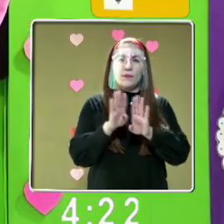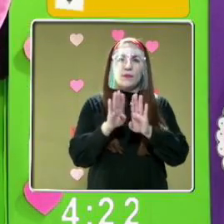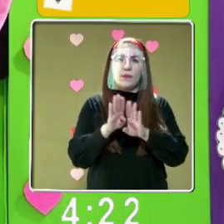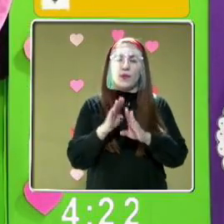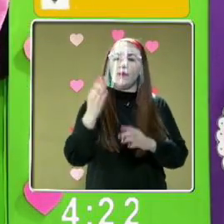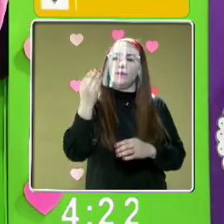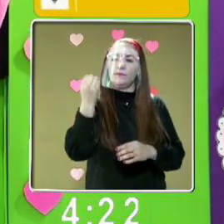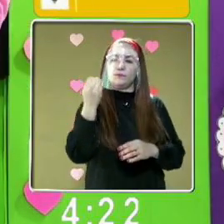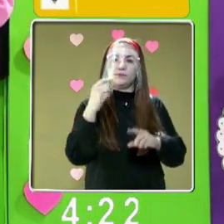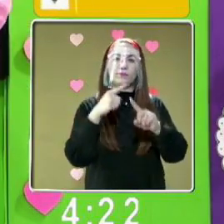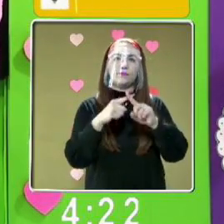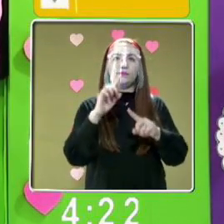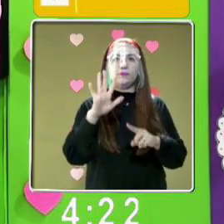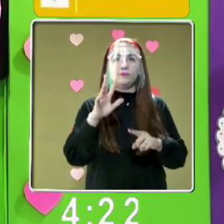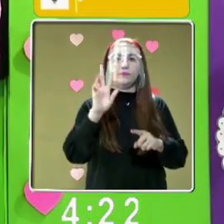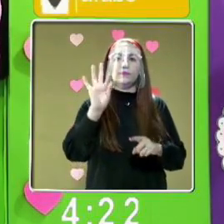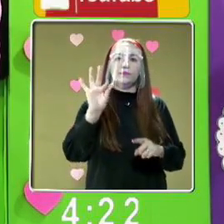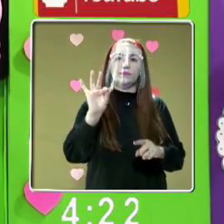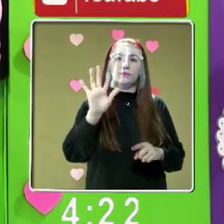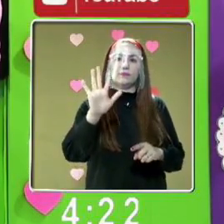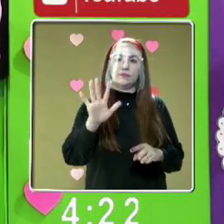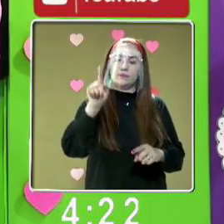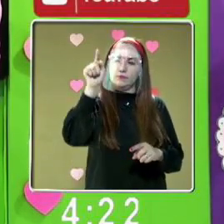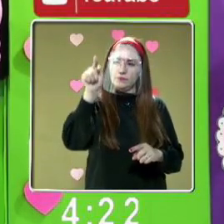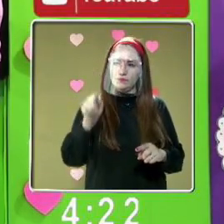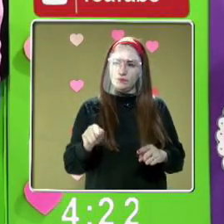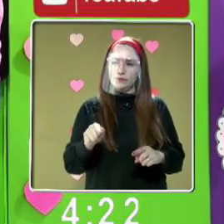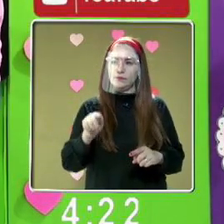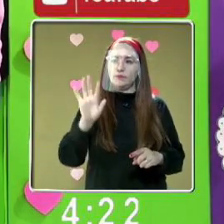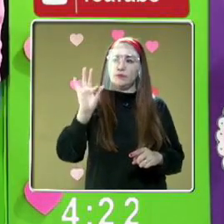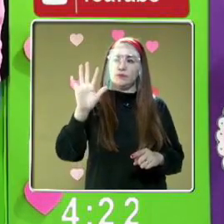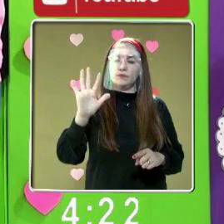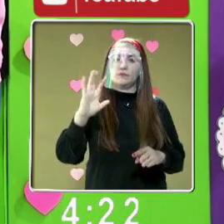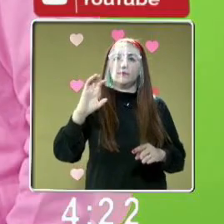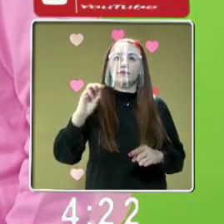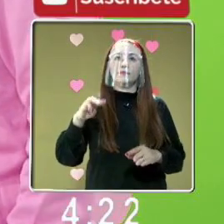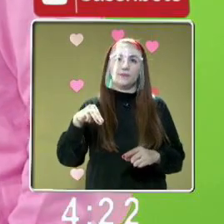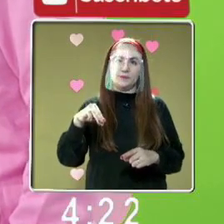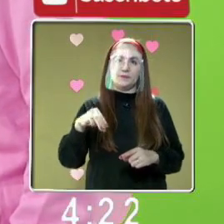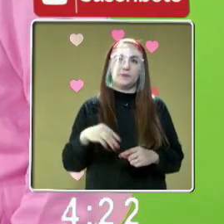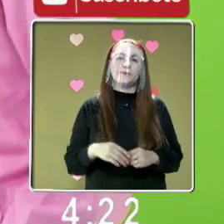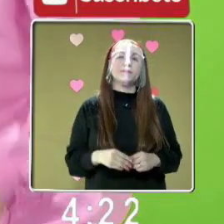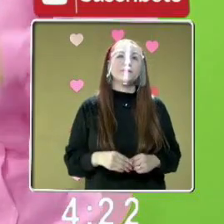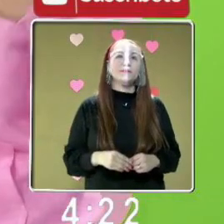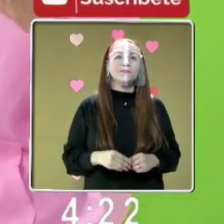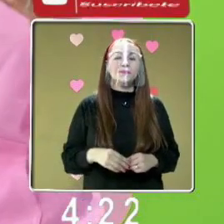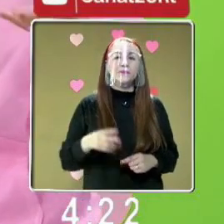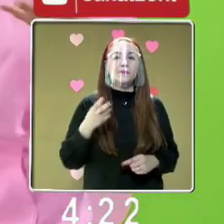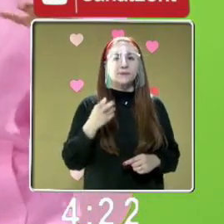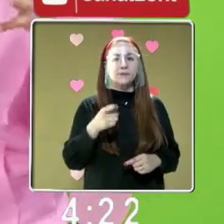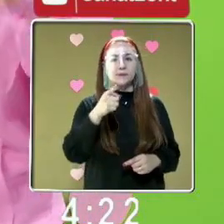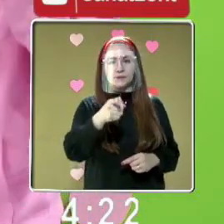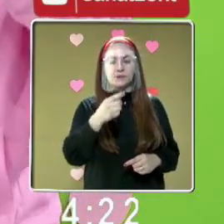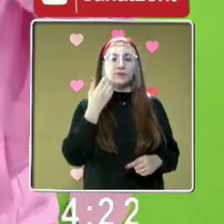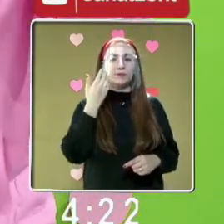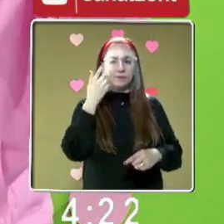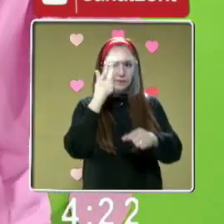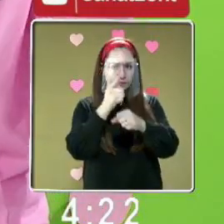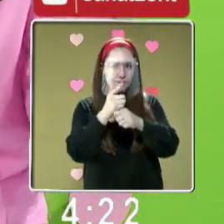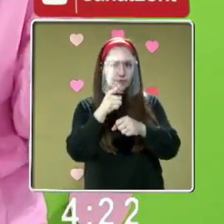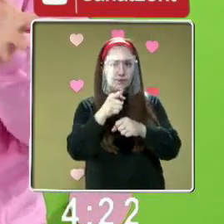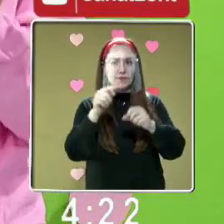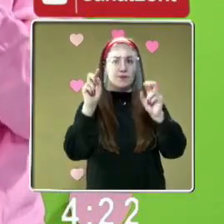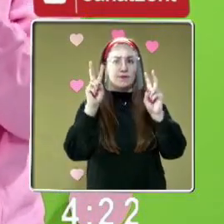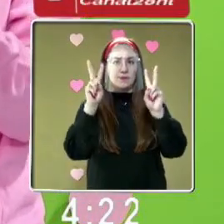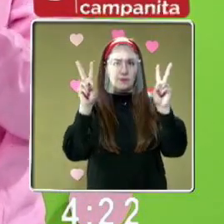por 5, 45. 45 centímetros. Entonces, maestra, lo que quiero que tú te des cuenta es que en este